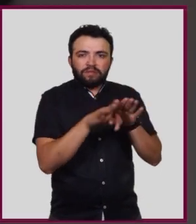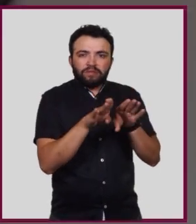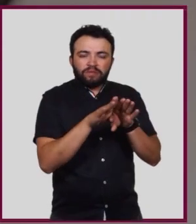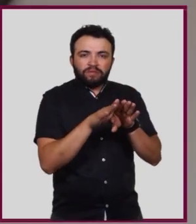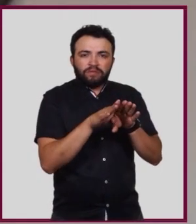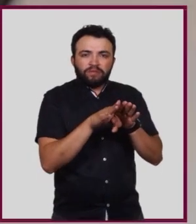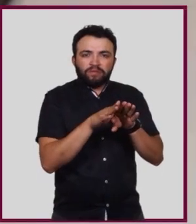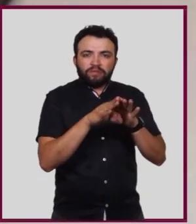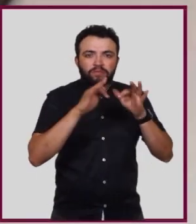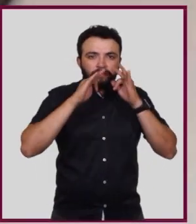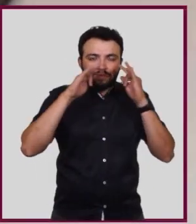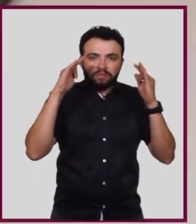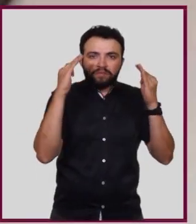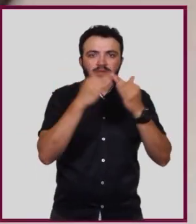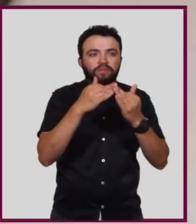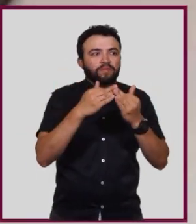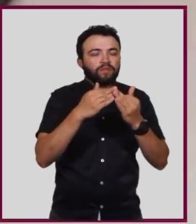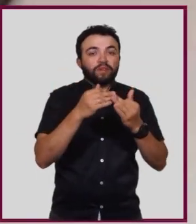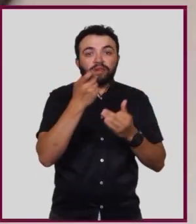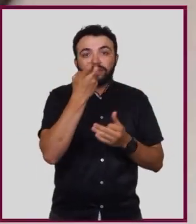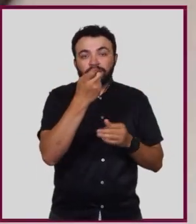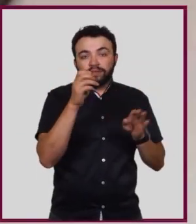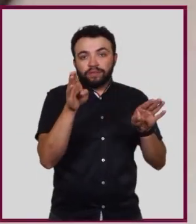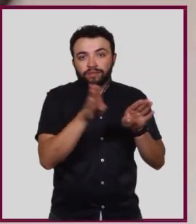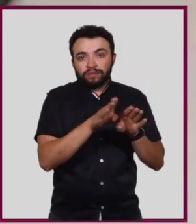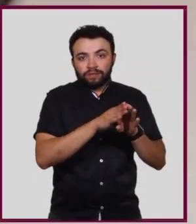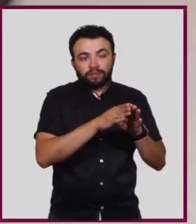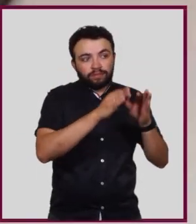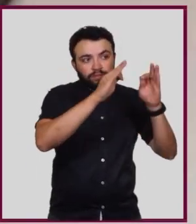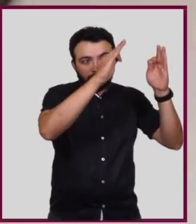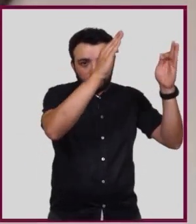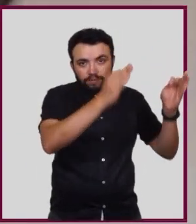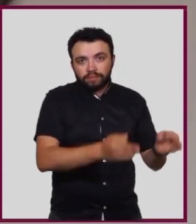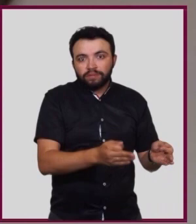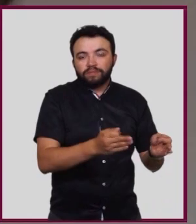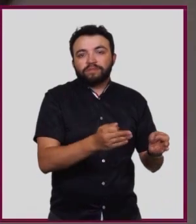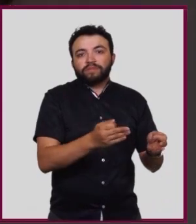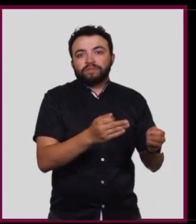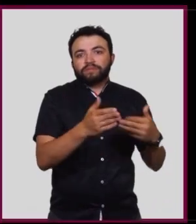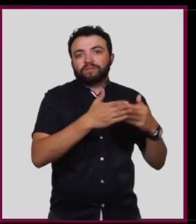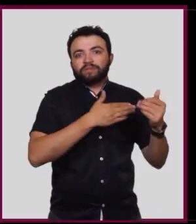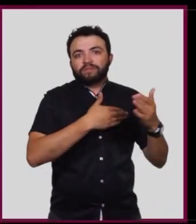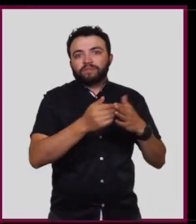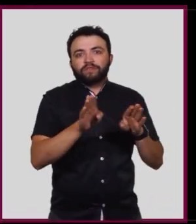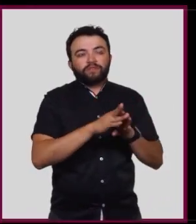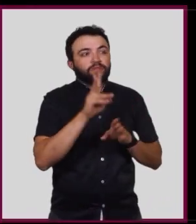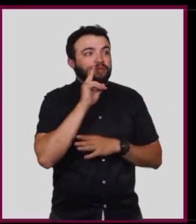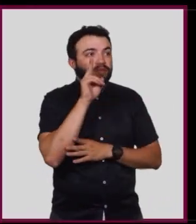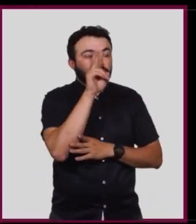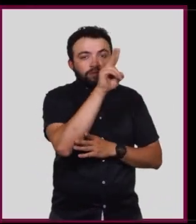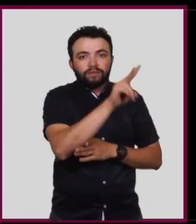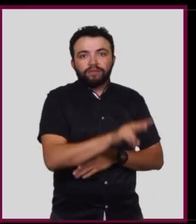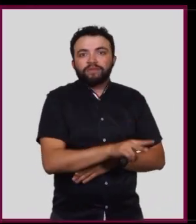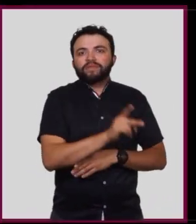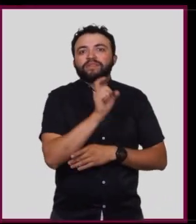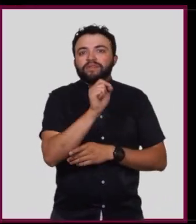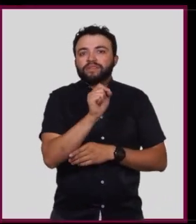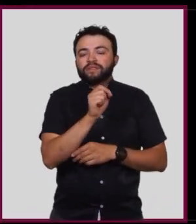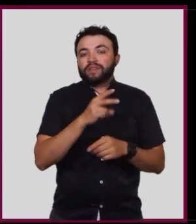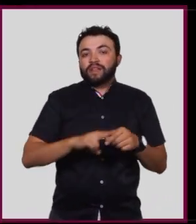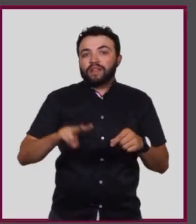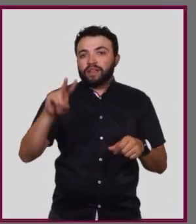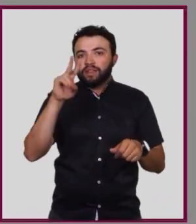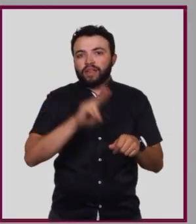con lo cual se construía mucho del diseño moderno, observando a la naturaleza, observando la perfección